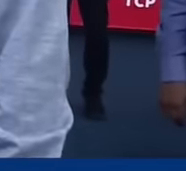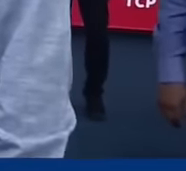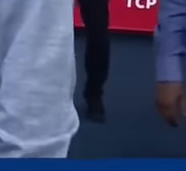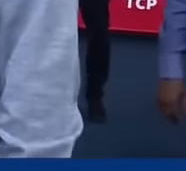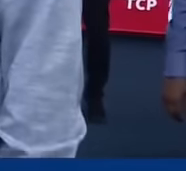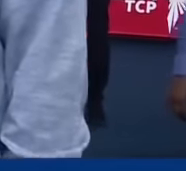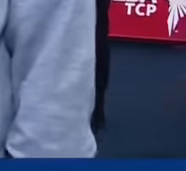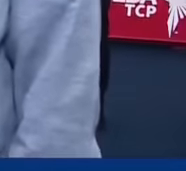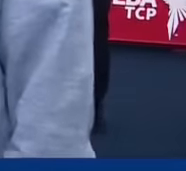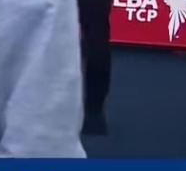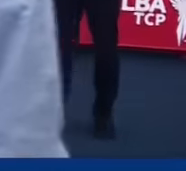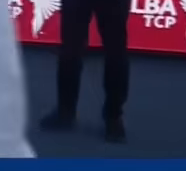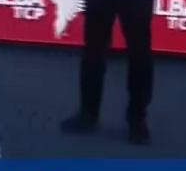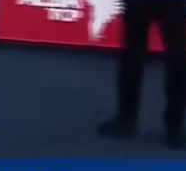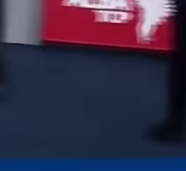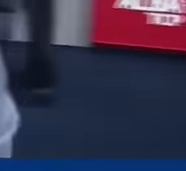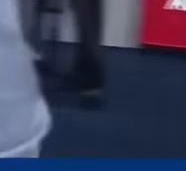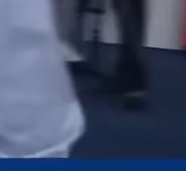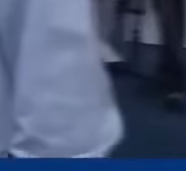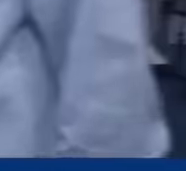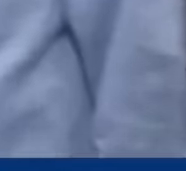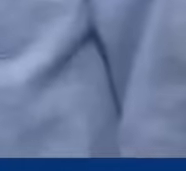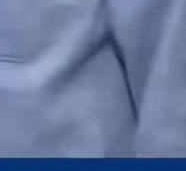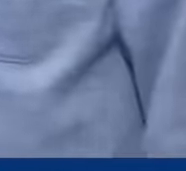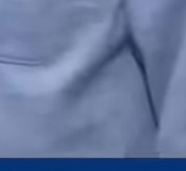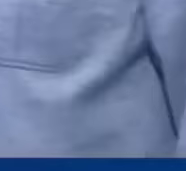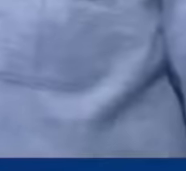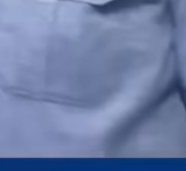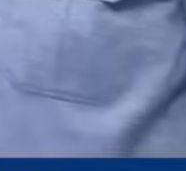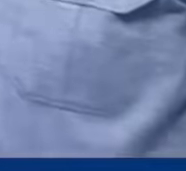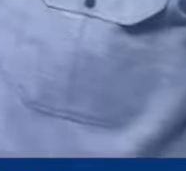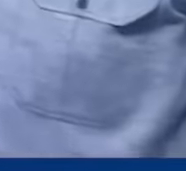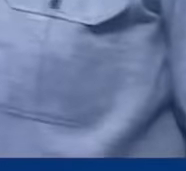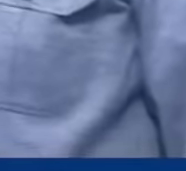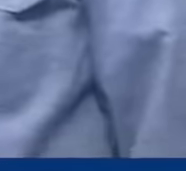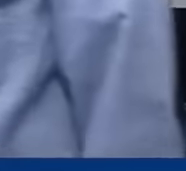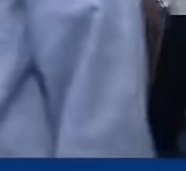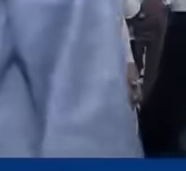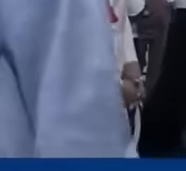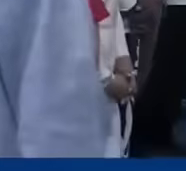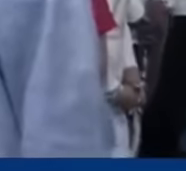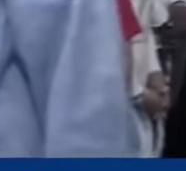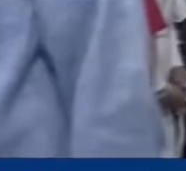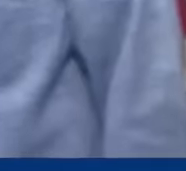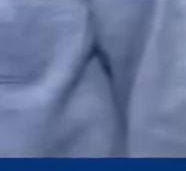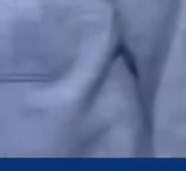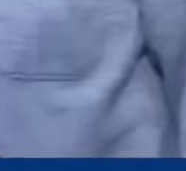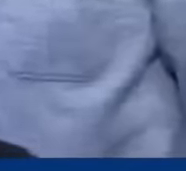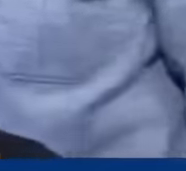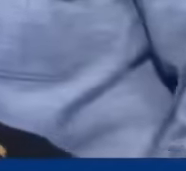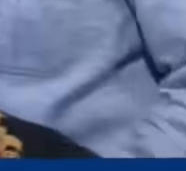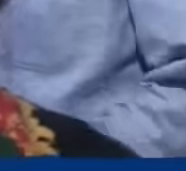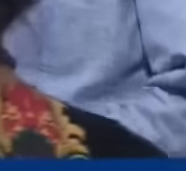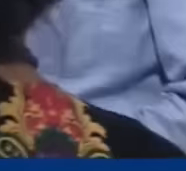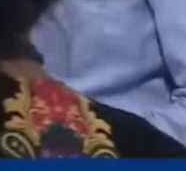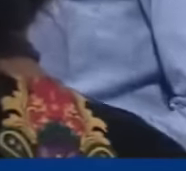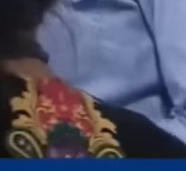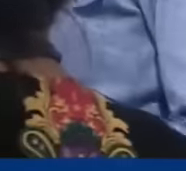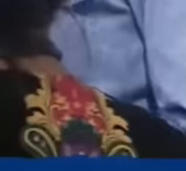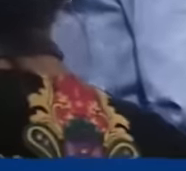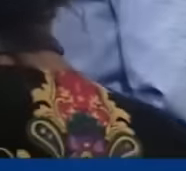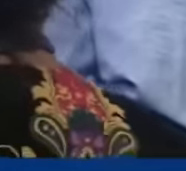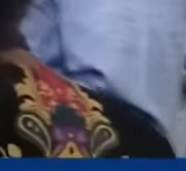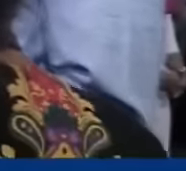cuerpo diplomático y acompañantes internacionales que presenciaron el desarrollo de la segunda consulta